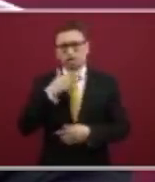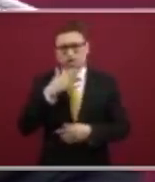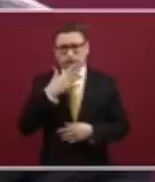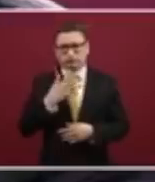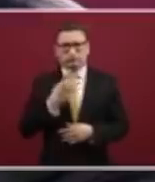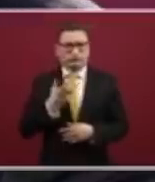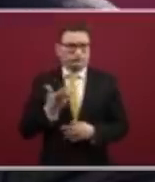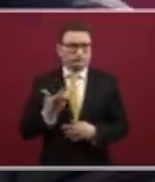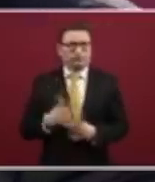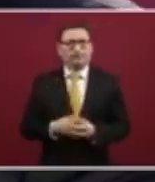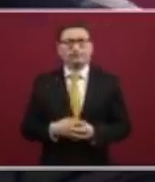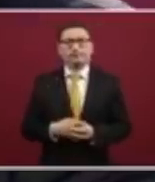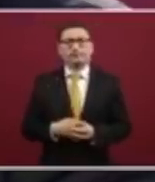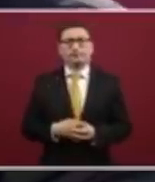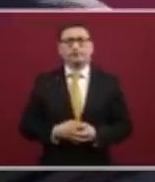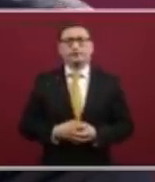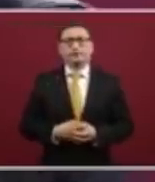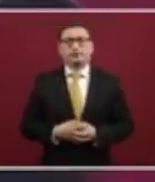Lo que pasa es que